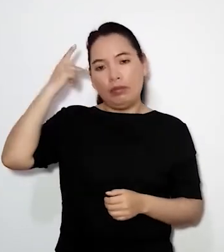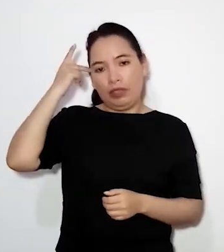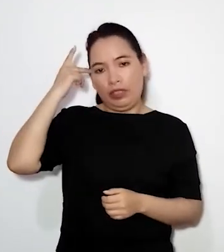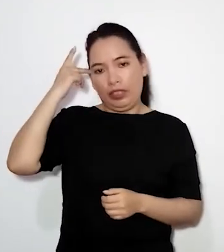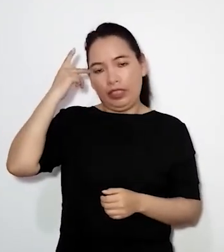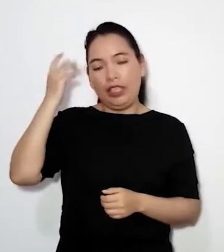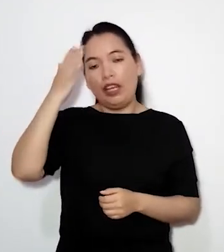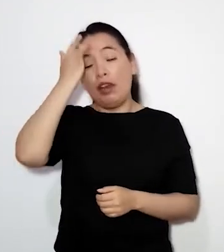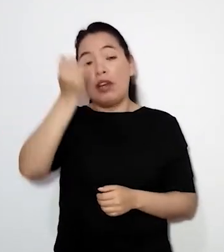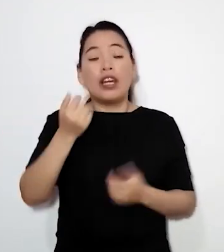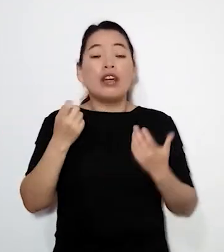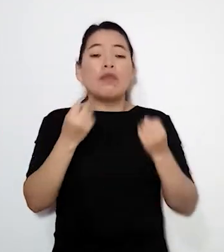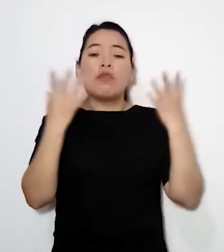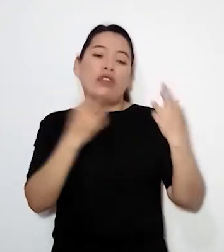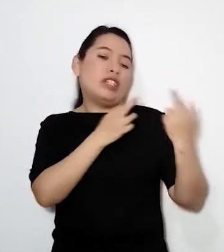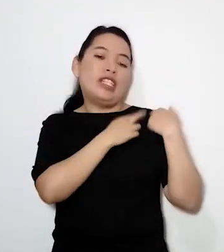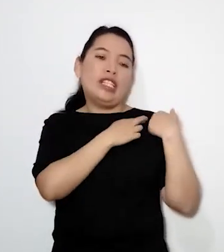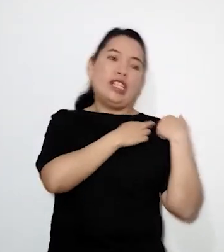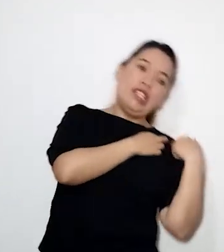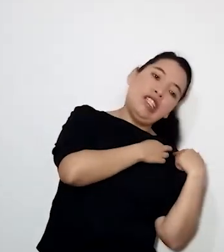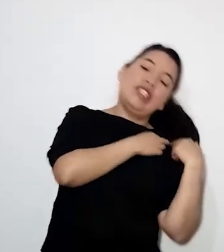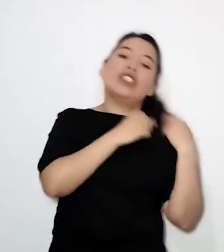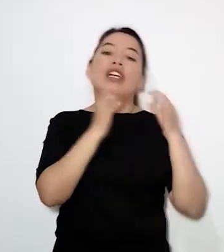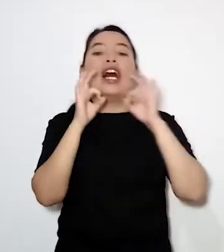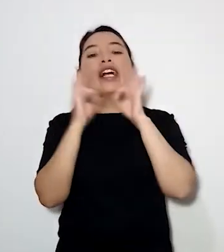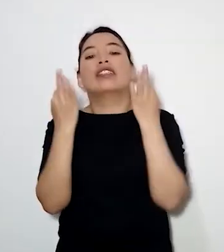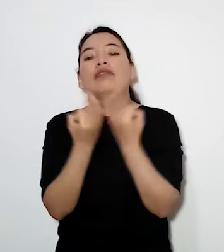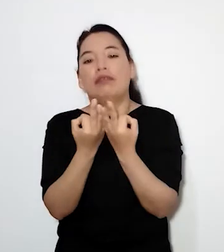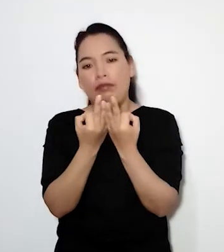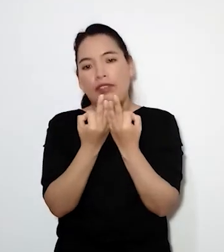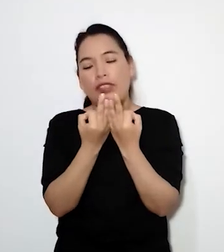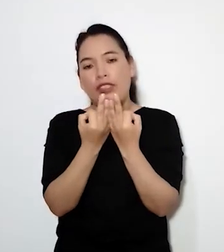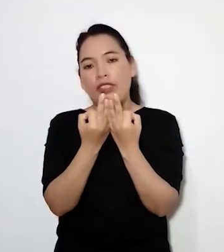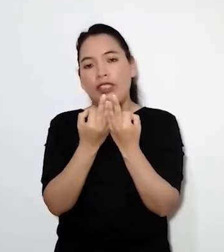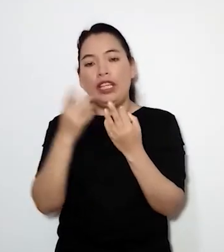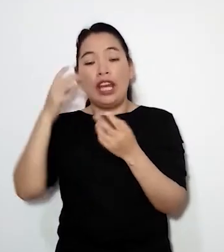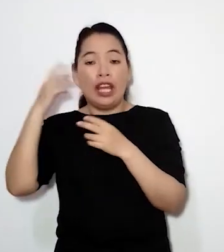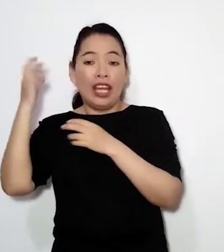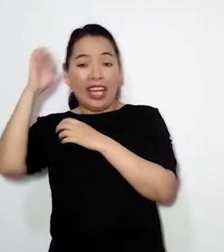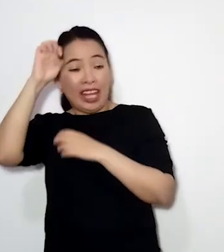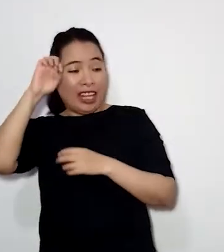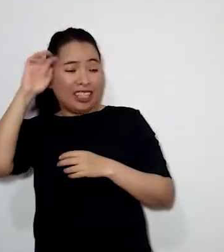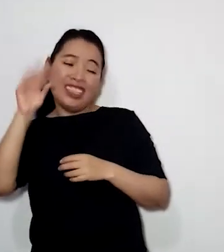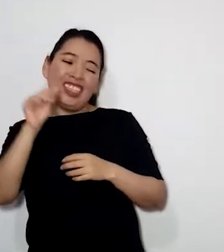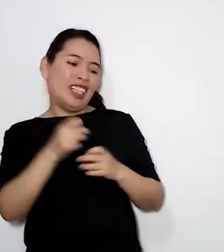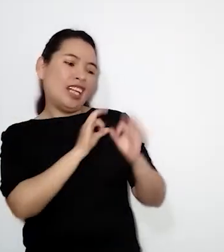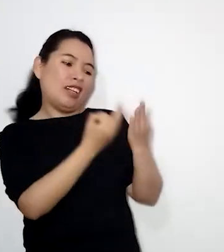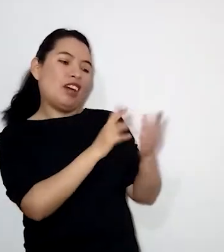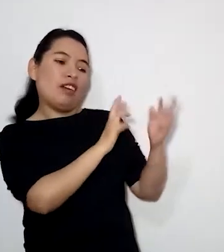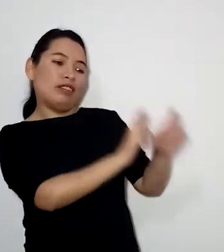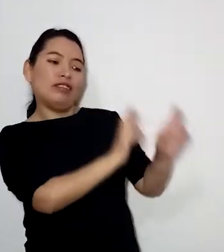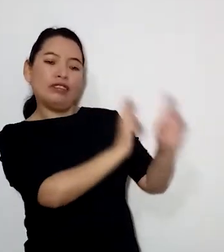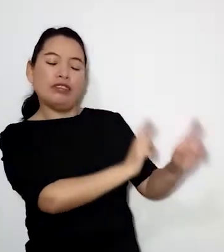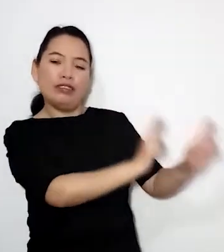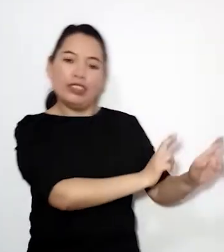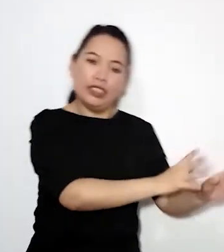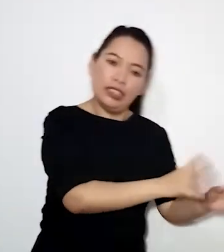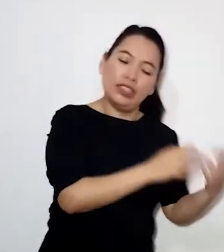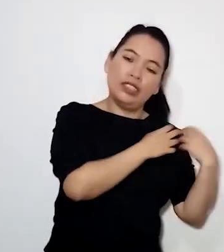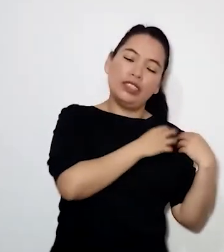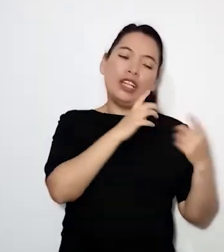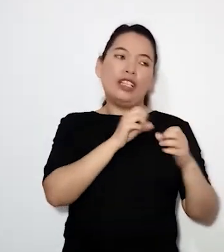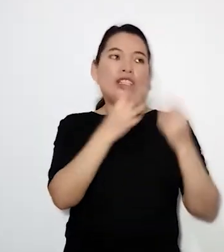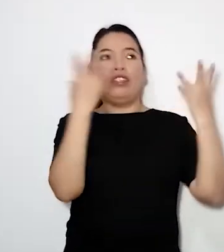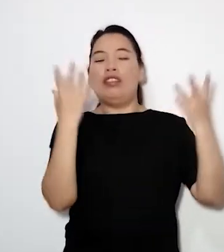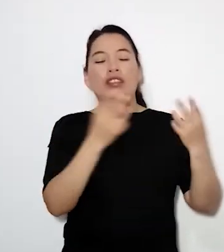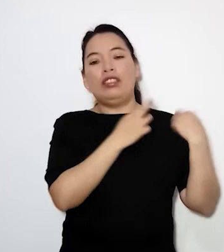que las responsabilidades estatales se transfieren a las familias, que las familias tienen que encargar de buena parte de la escolaridad de sus